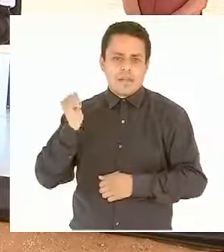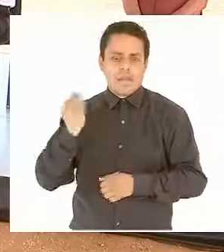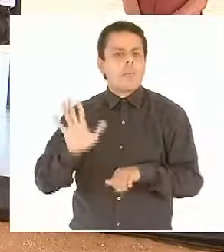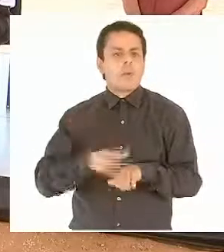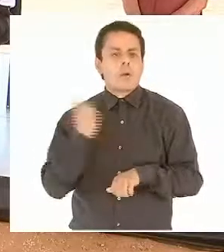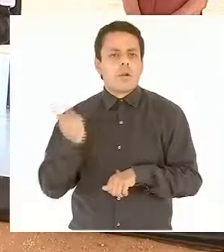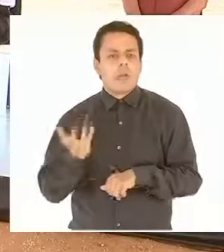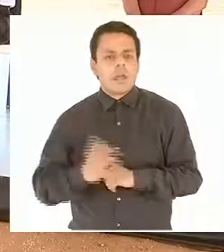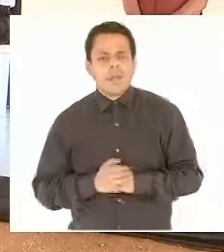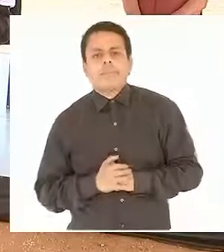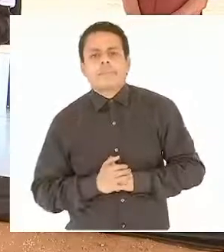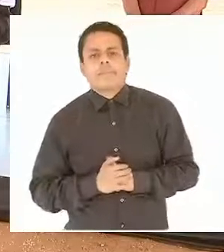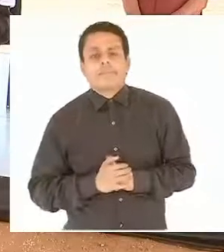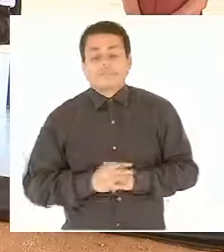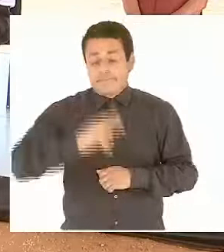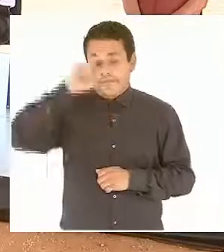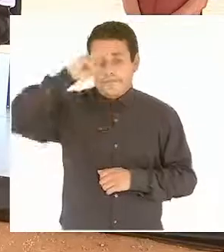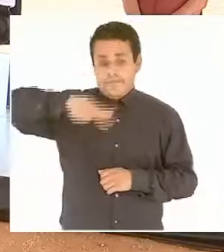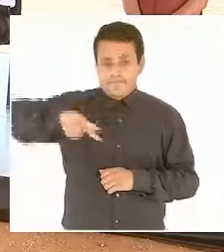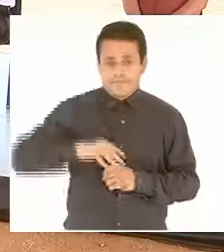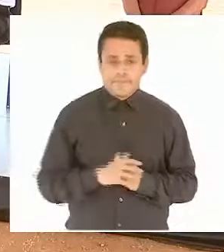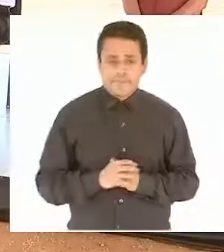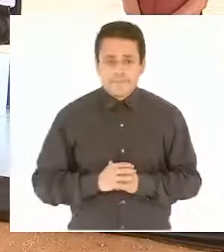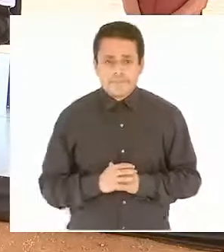porque México